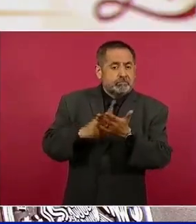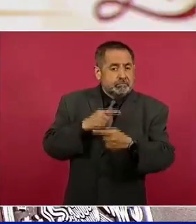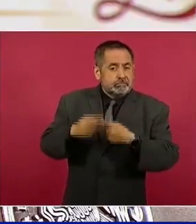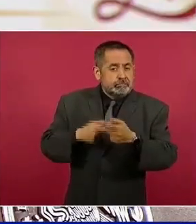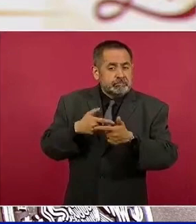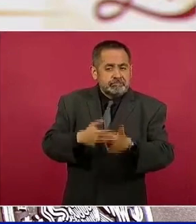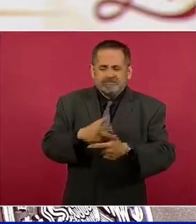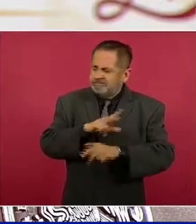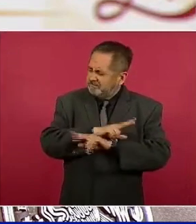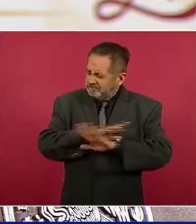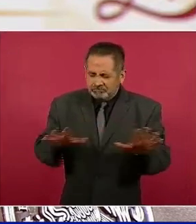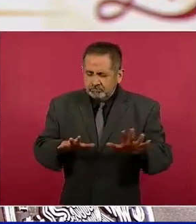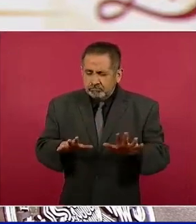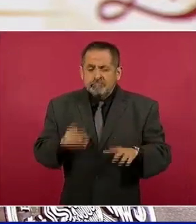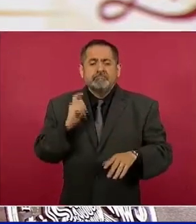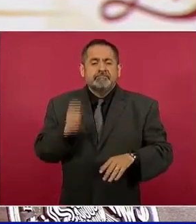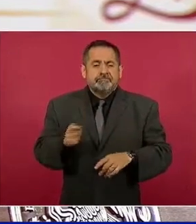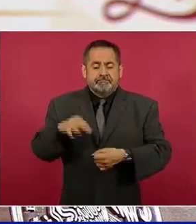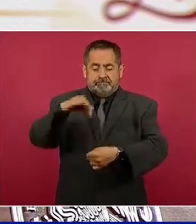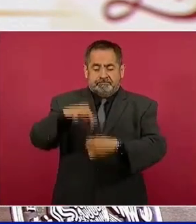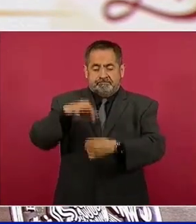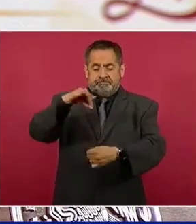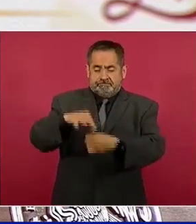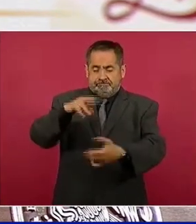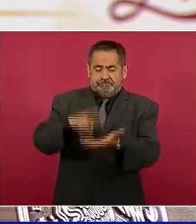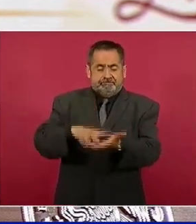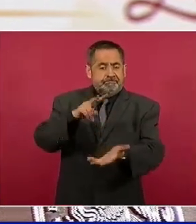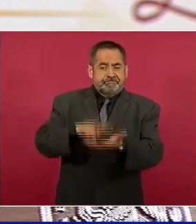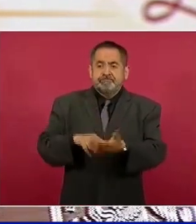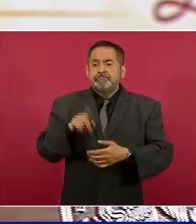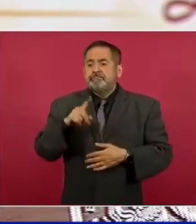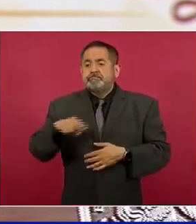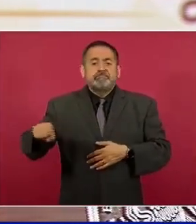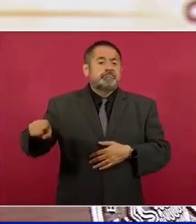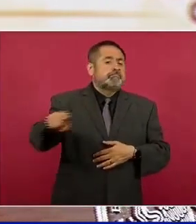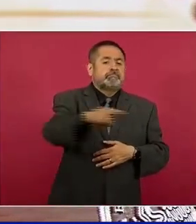efectivamente sea el pueblo el que elija a sus autoridades.